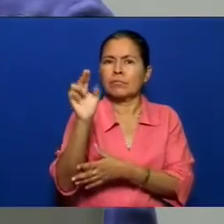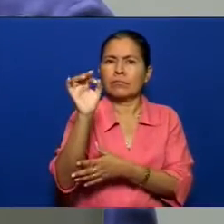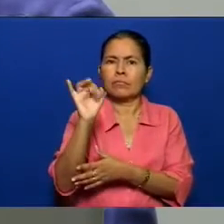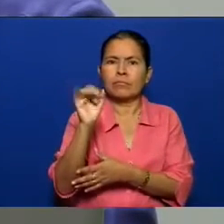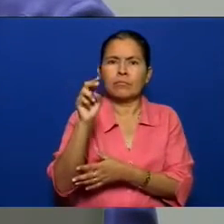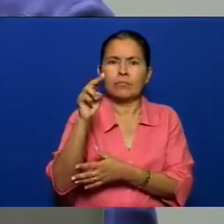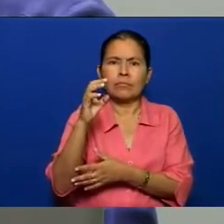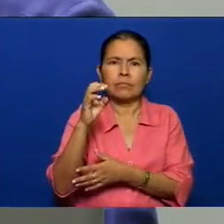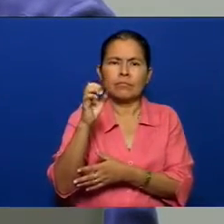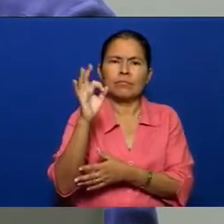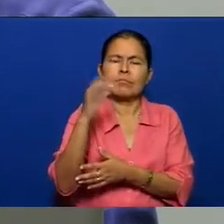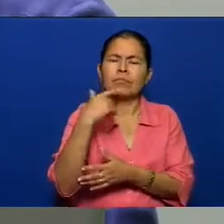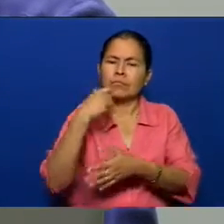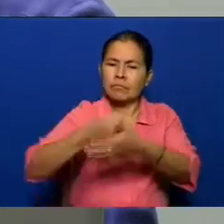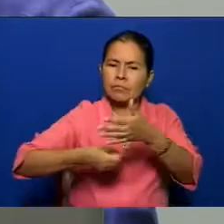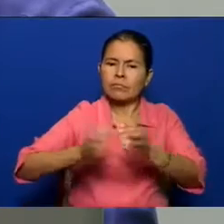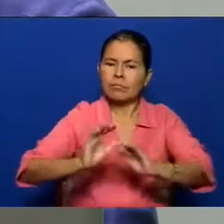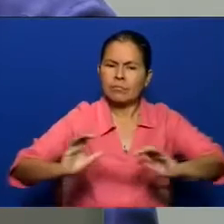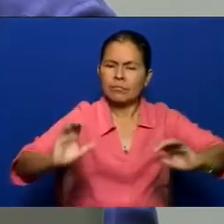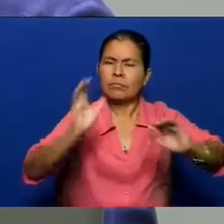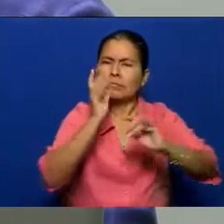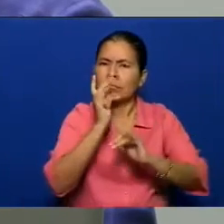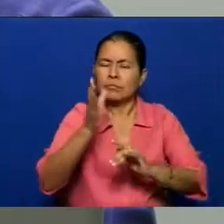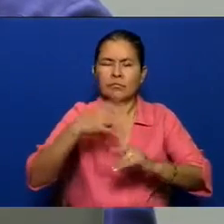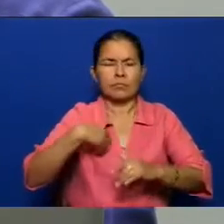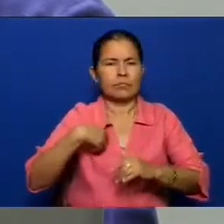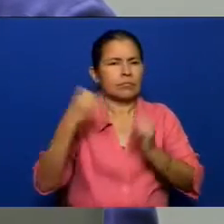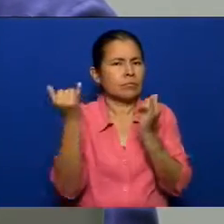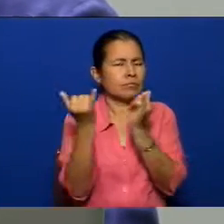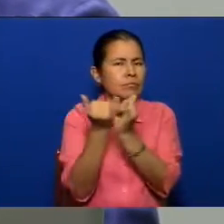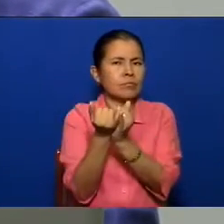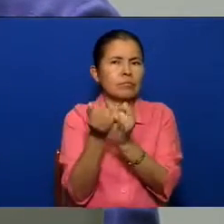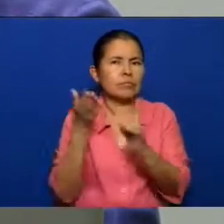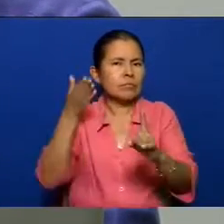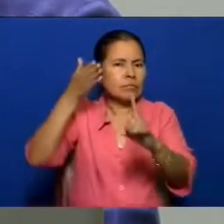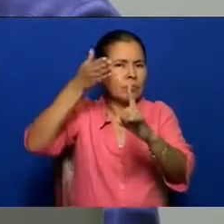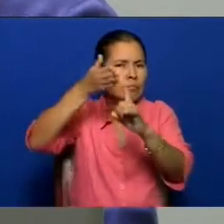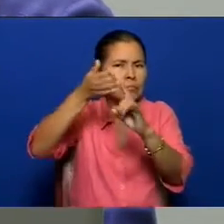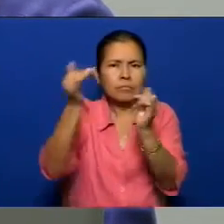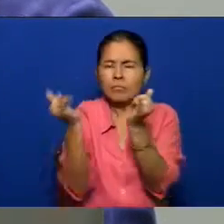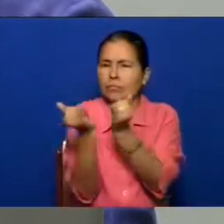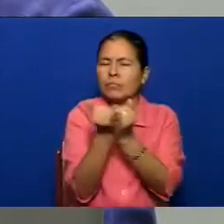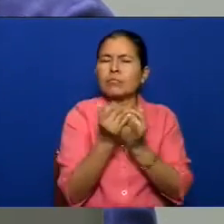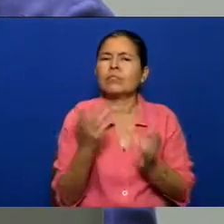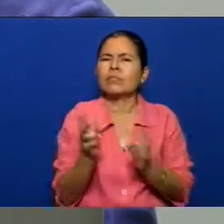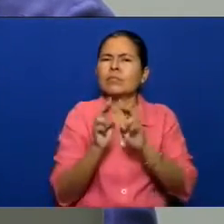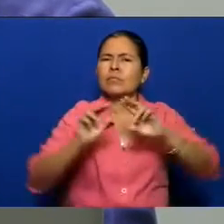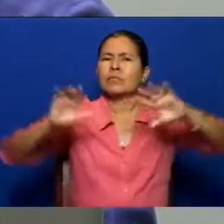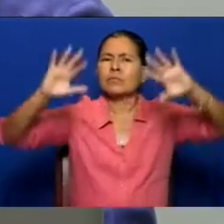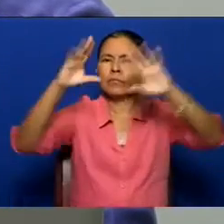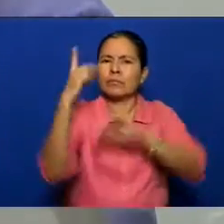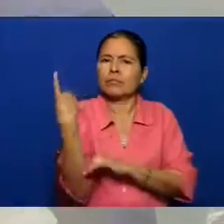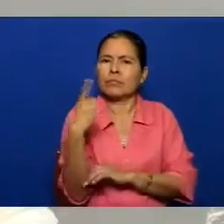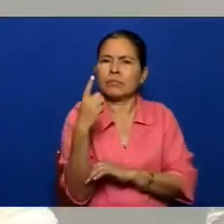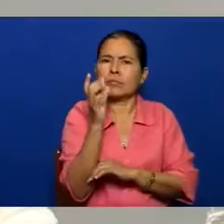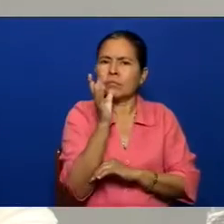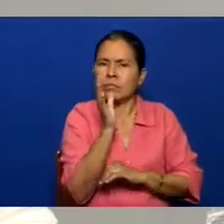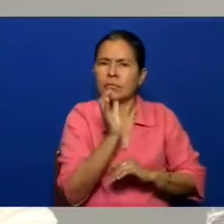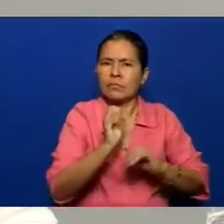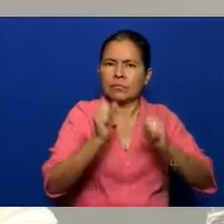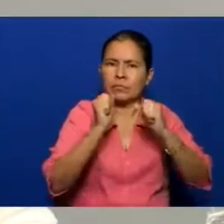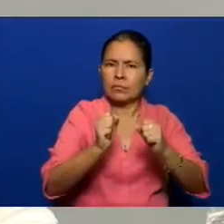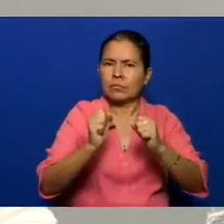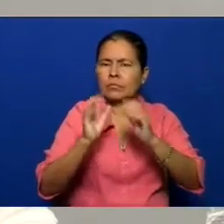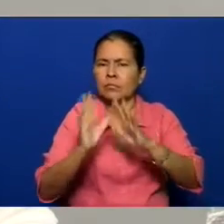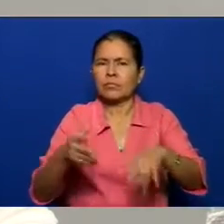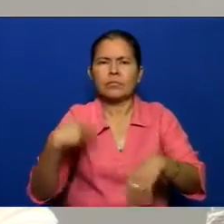los defensores de la niñez nos sentimos muy identificados. La Convención sobre los Derechos del Niño y la Niña fue aprobada por